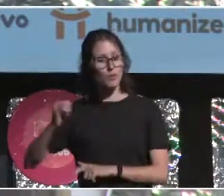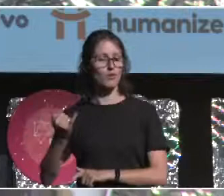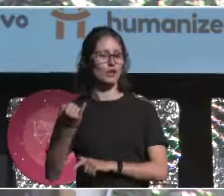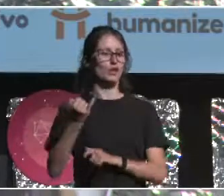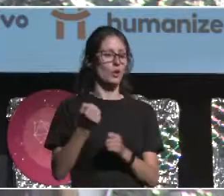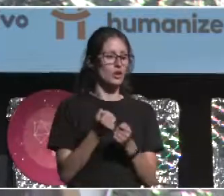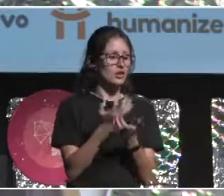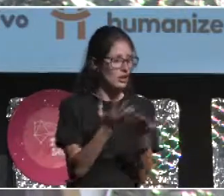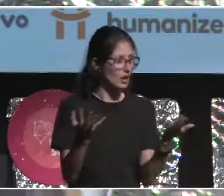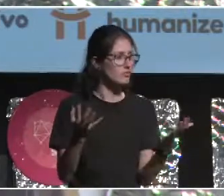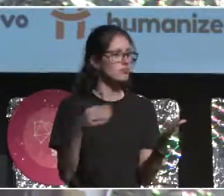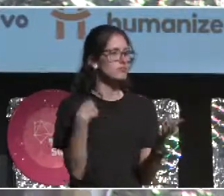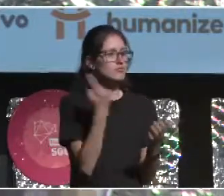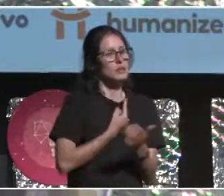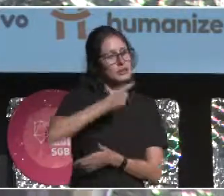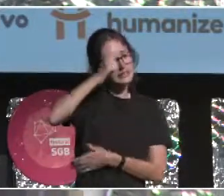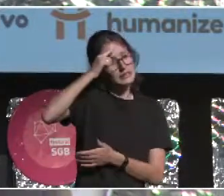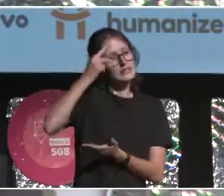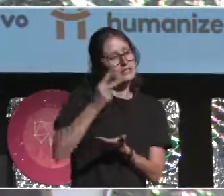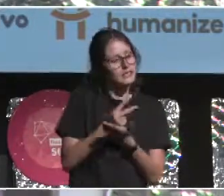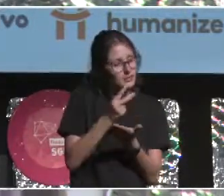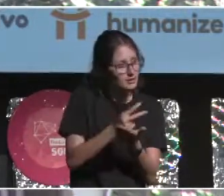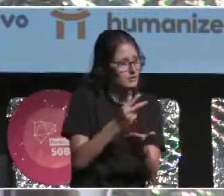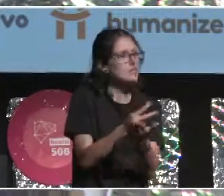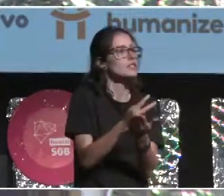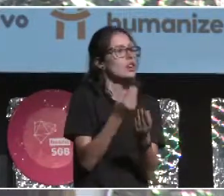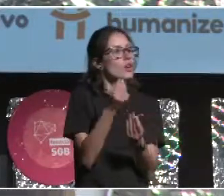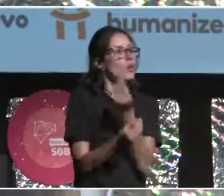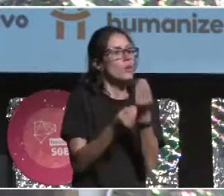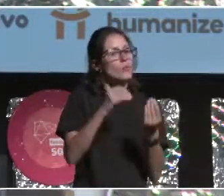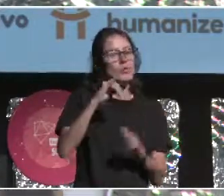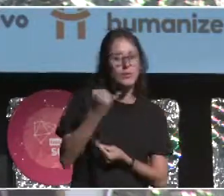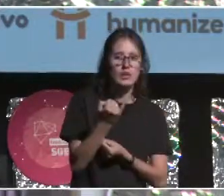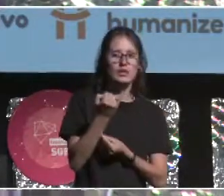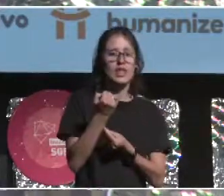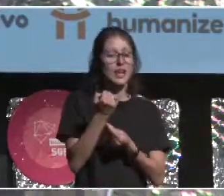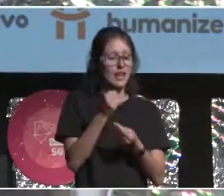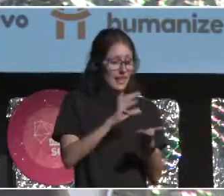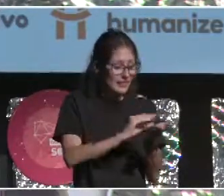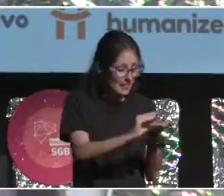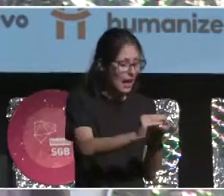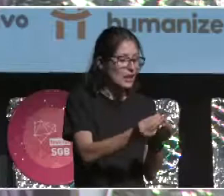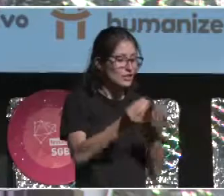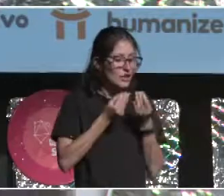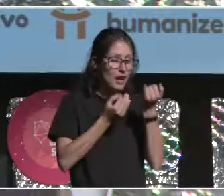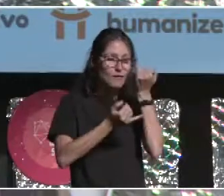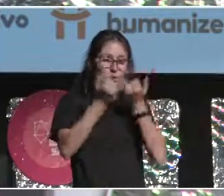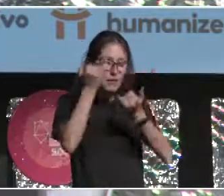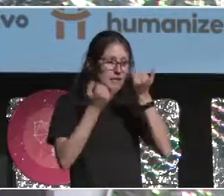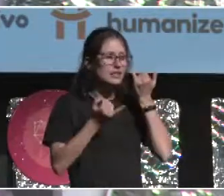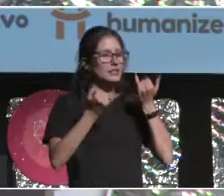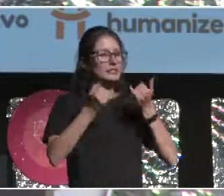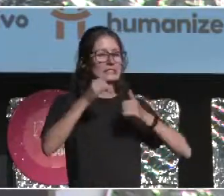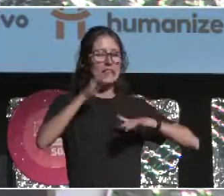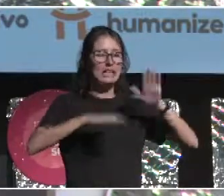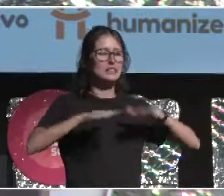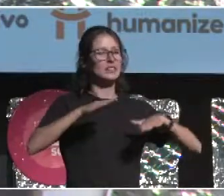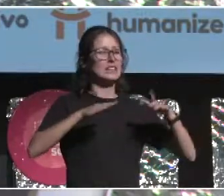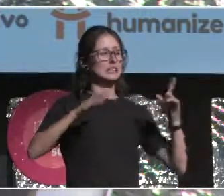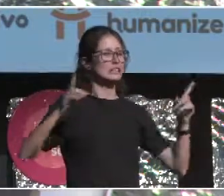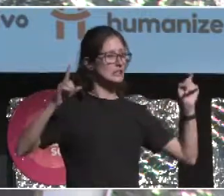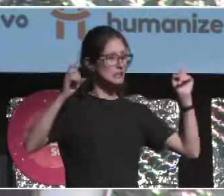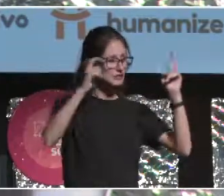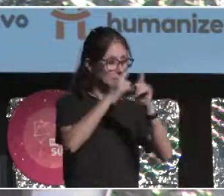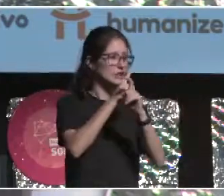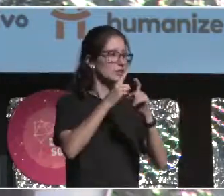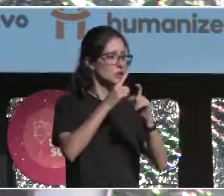lo percibimos. Percibimos que los datos es utilizar esa información que es muy pesado, que es muy difícil, que no lo